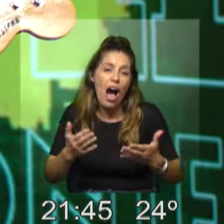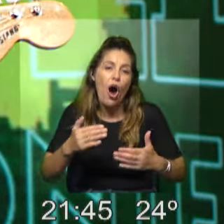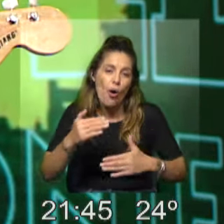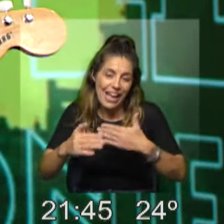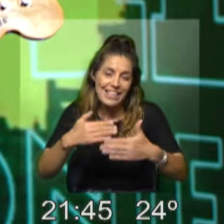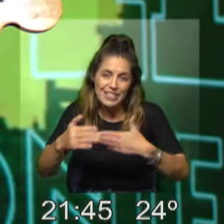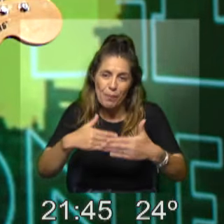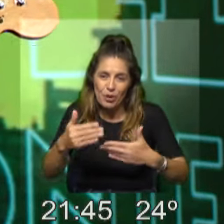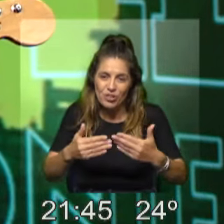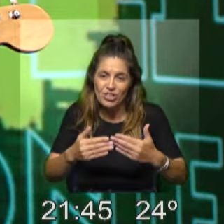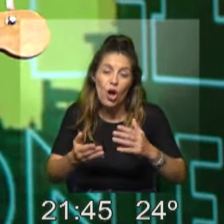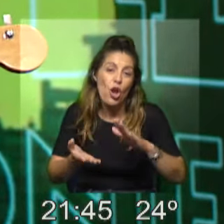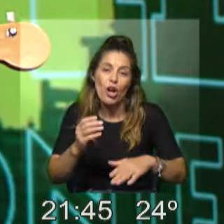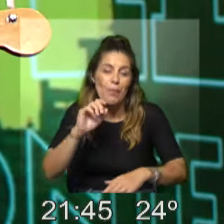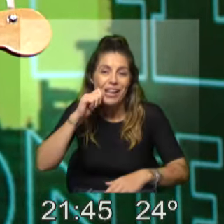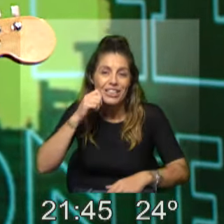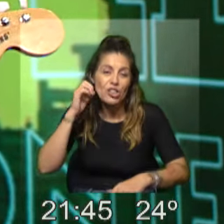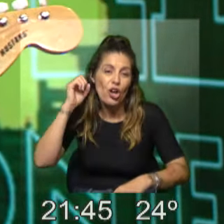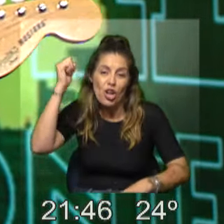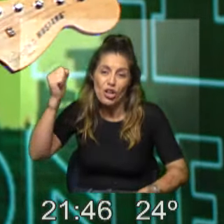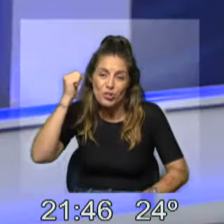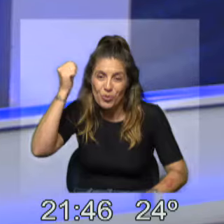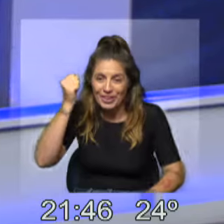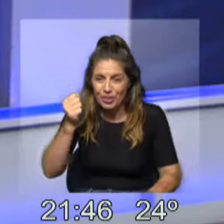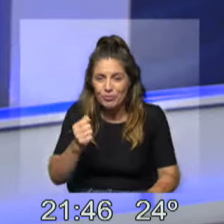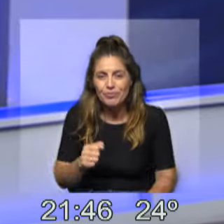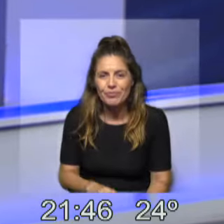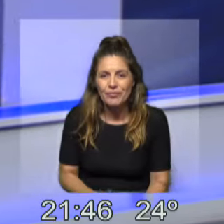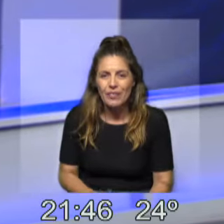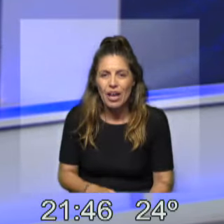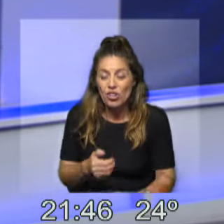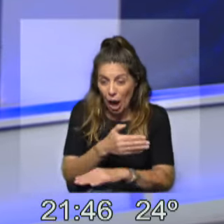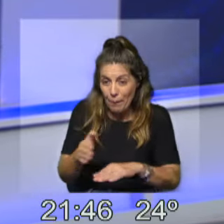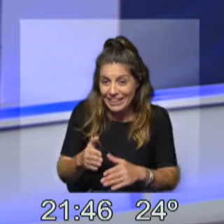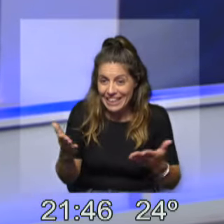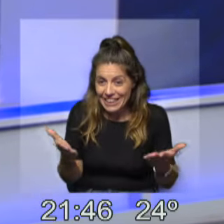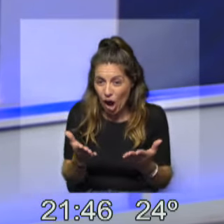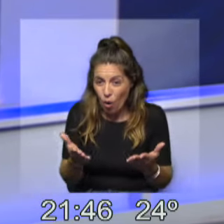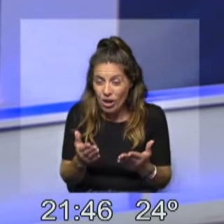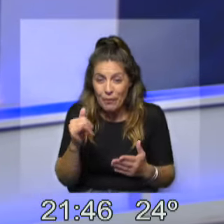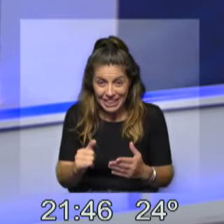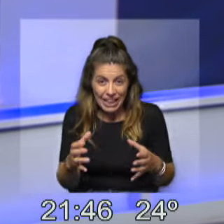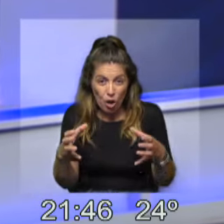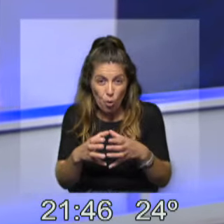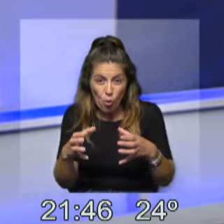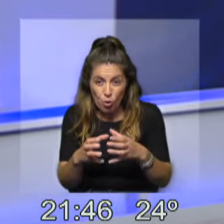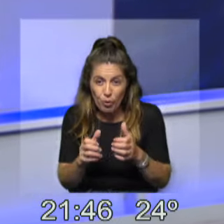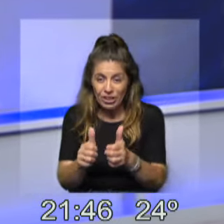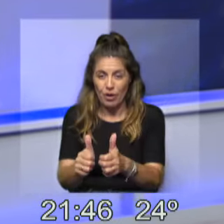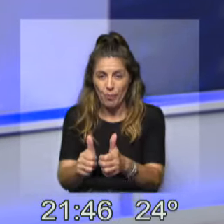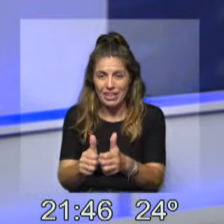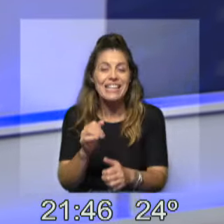lo que más sueño y me encanta hacer. Genial. O sea que a partir de ahora vas a tener una banda que te va a estar